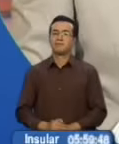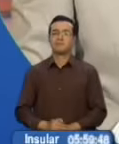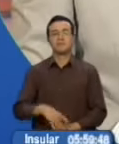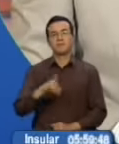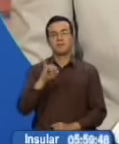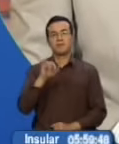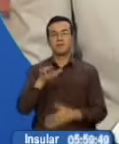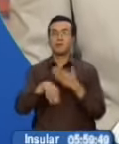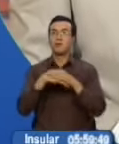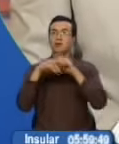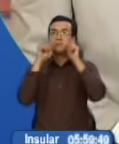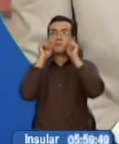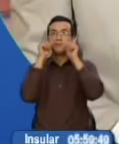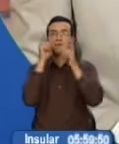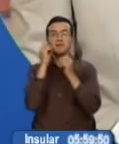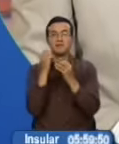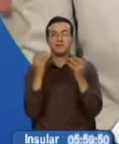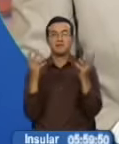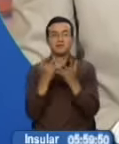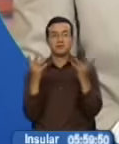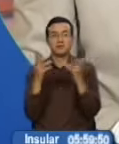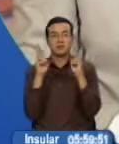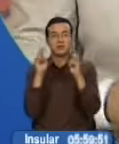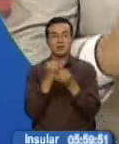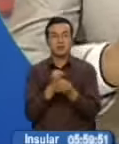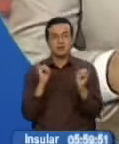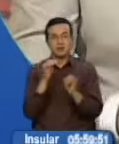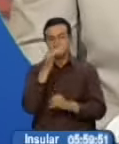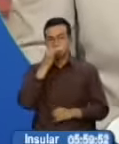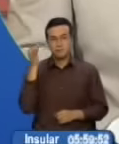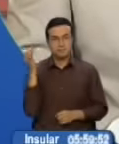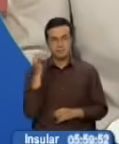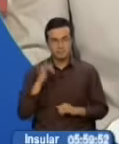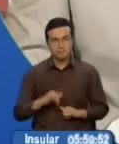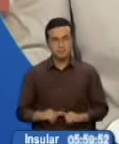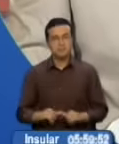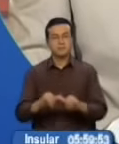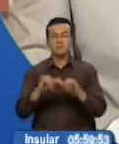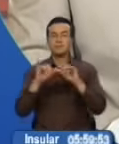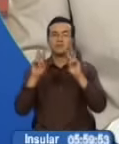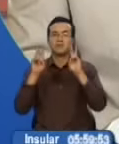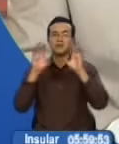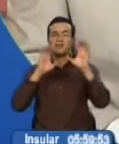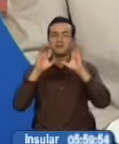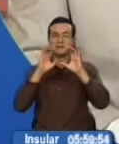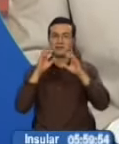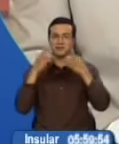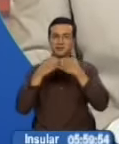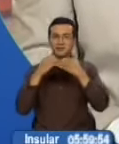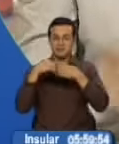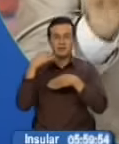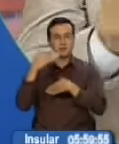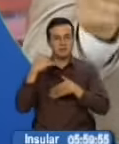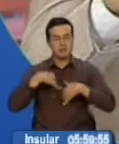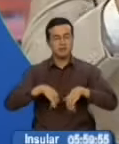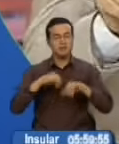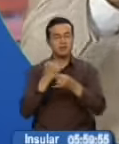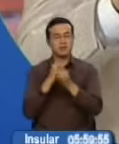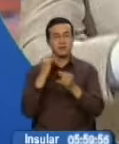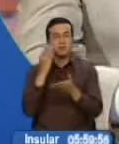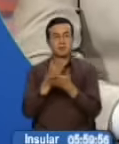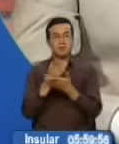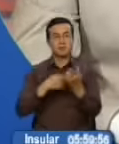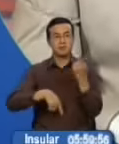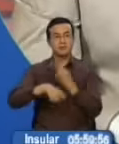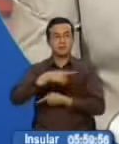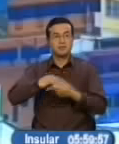Diego, estaremos pendientes de la información que gira en torno a Independiente. Seguro seguiremos hablando del equipo en el próximo bloque de noticias. Por lo pronto hacemos una pausa